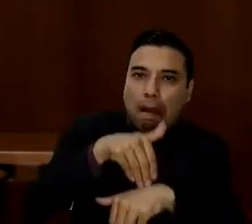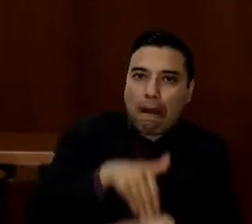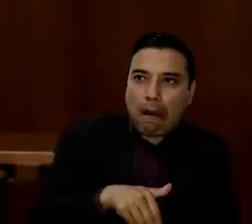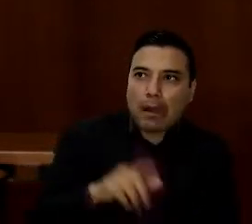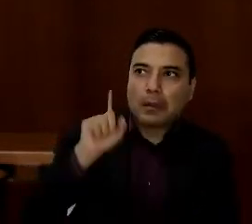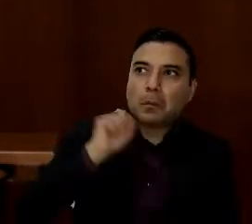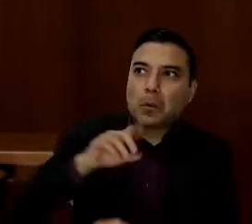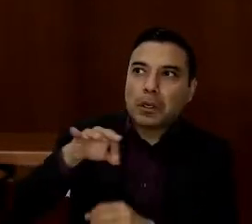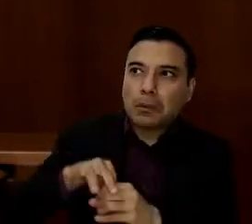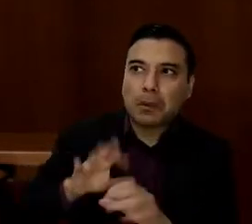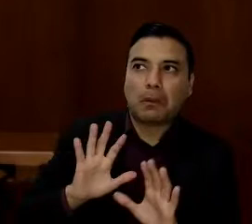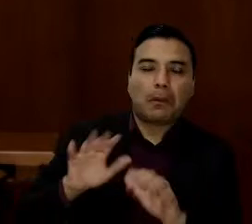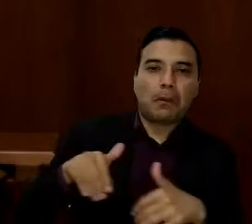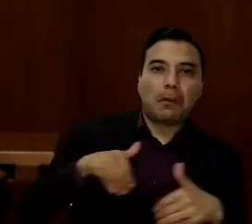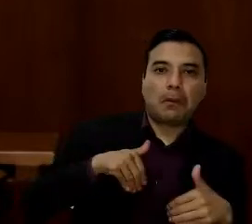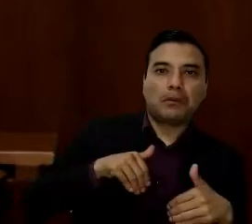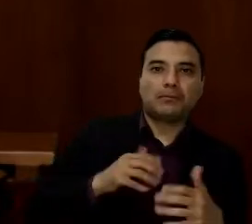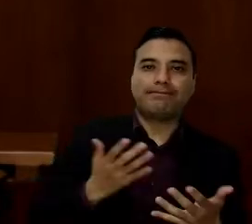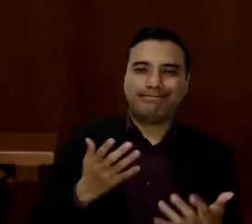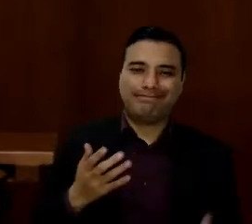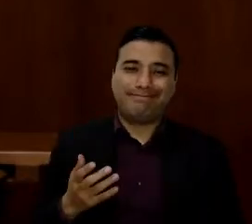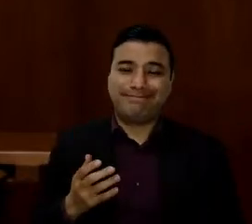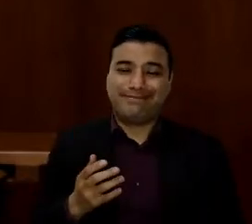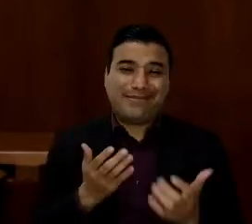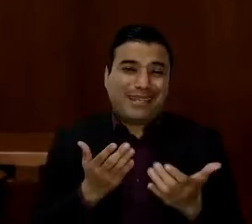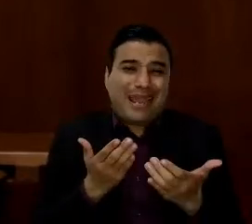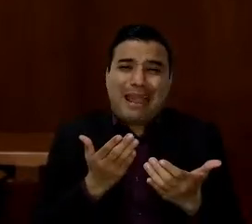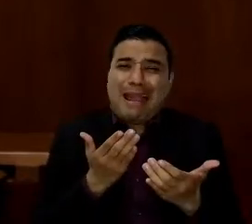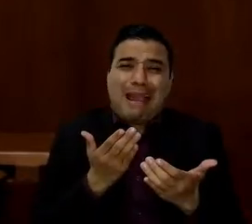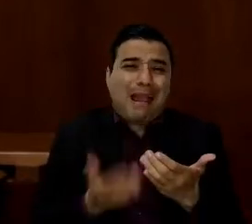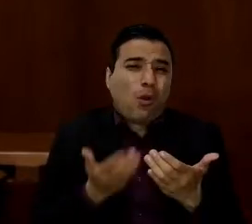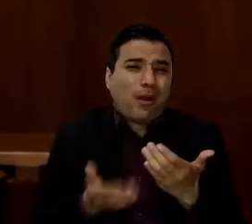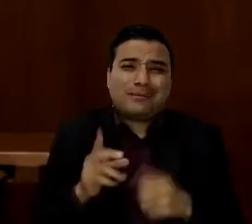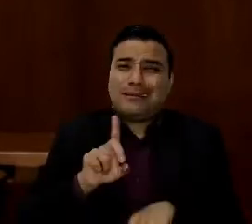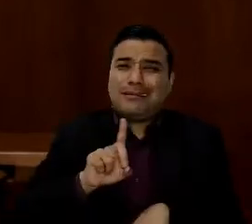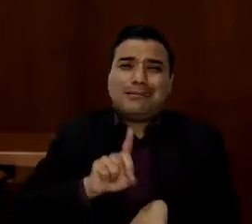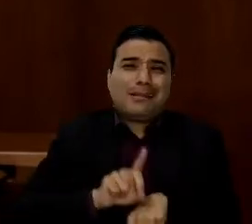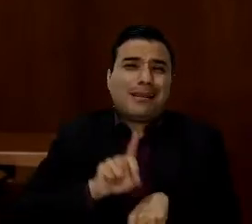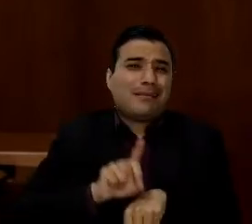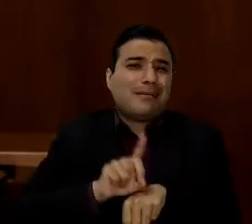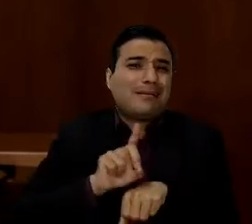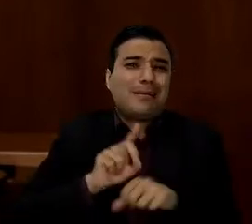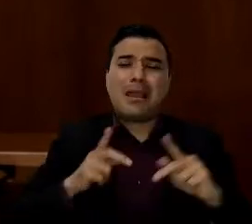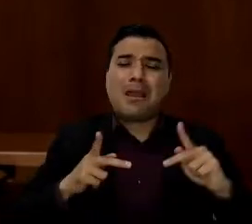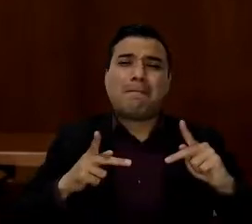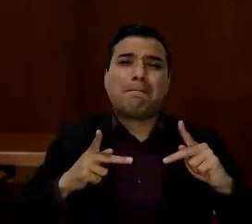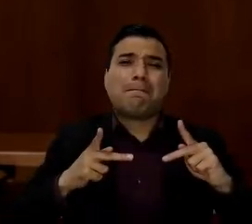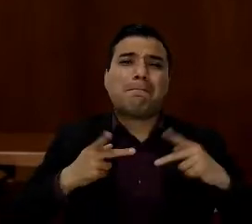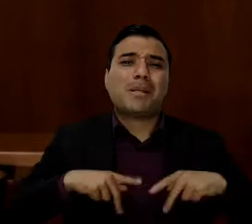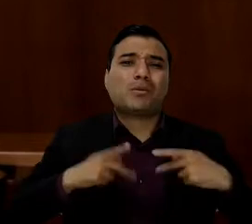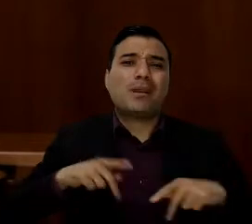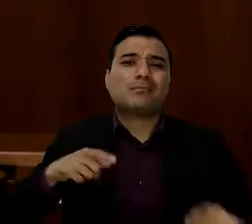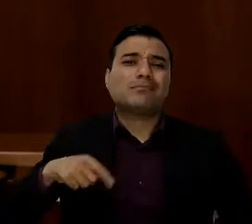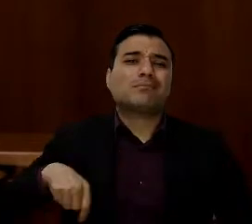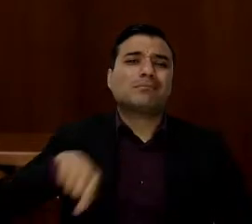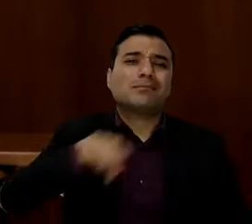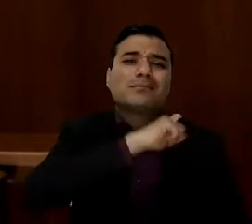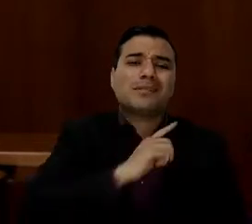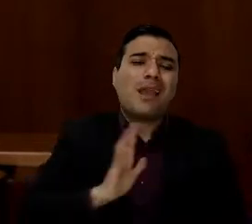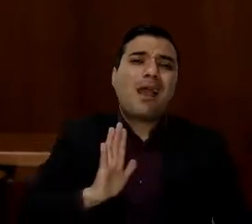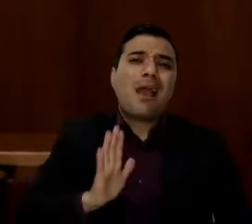todas y todos estamos constatando cotidianamente una creciente